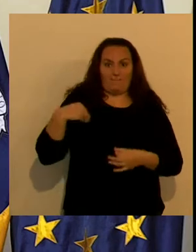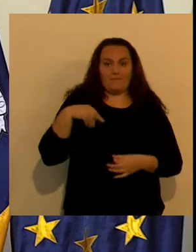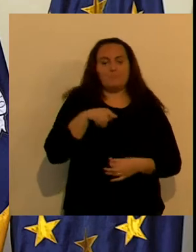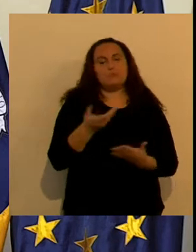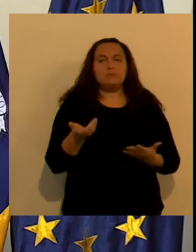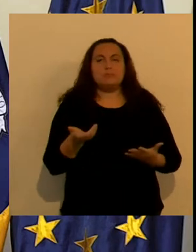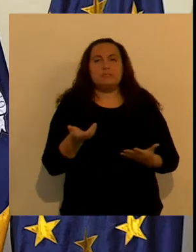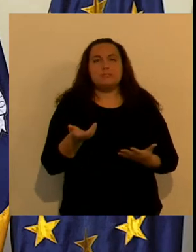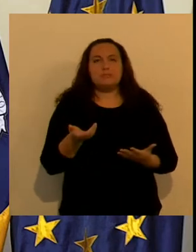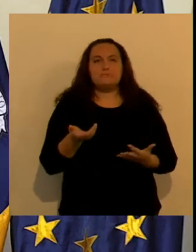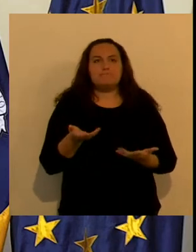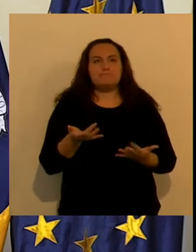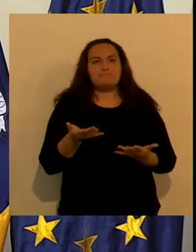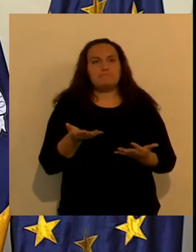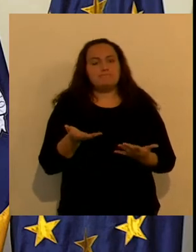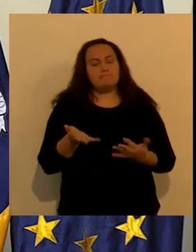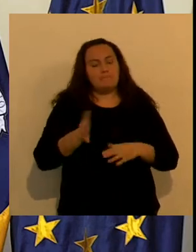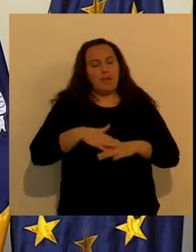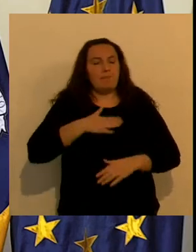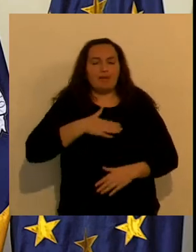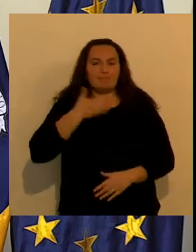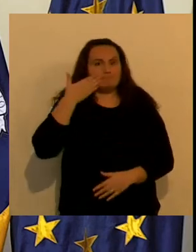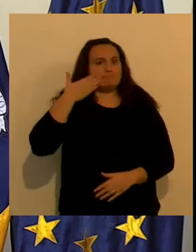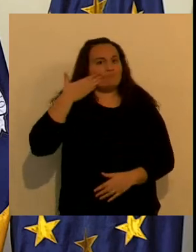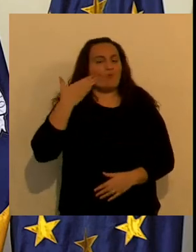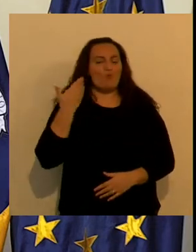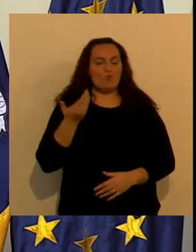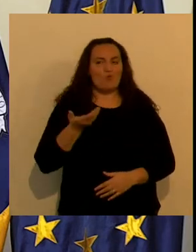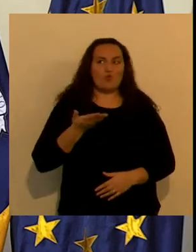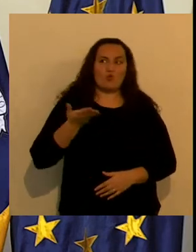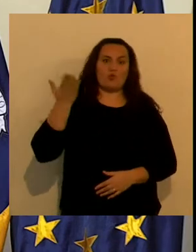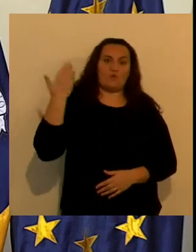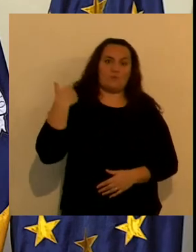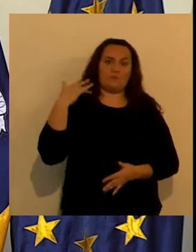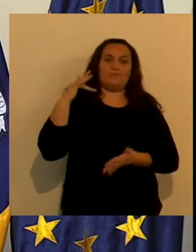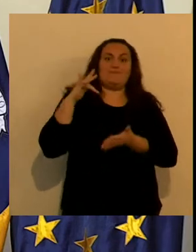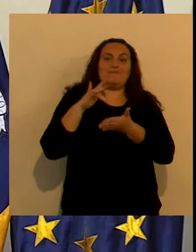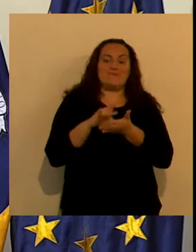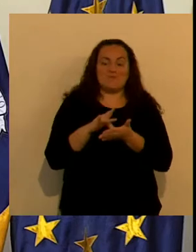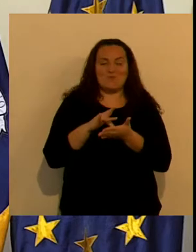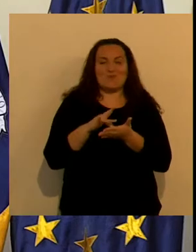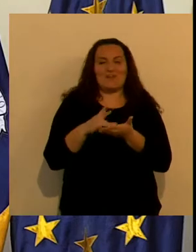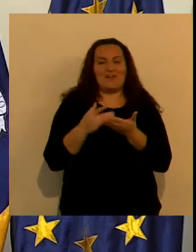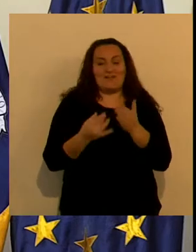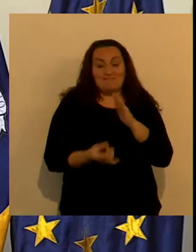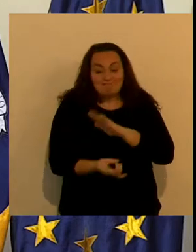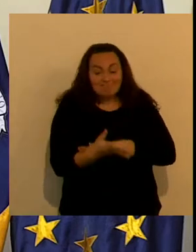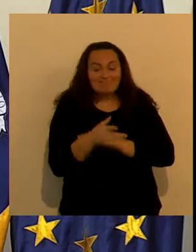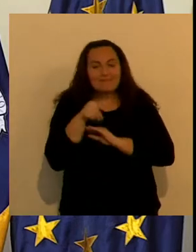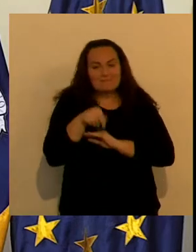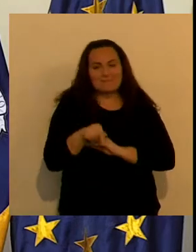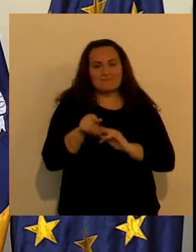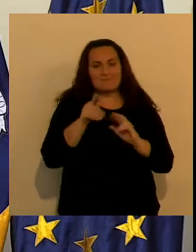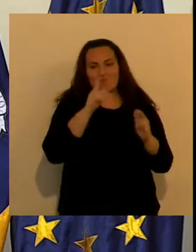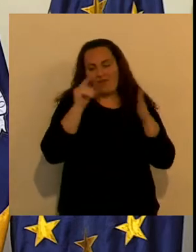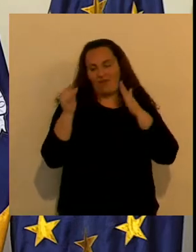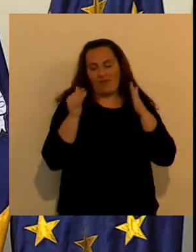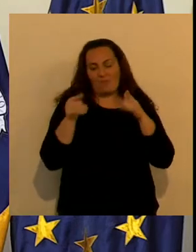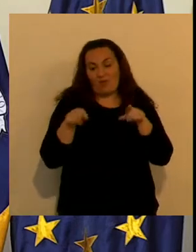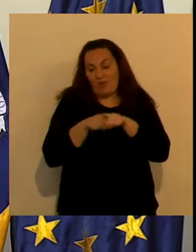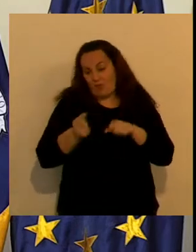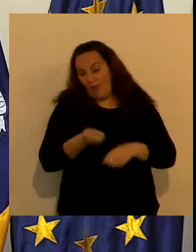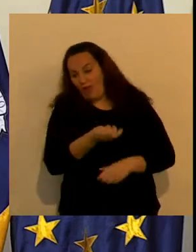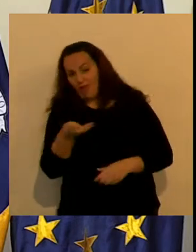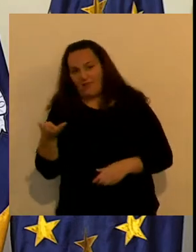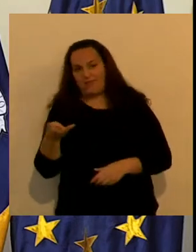que, bueno, para mí es un honor el haber estado en esa gestación, como el resto de la corporación. Fue un